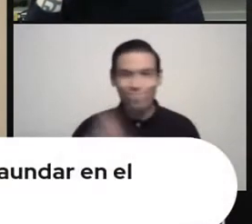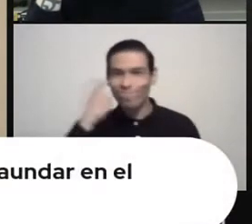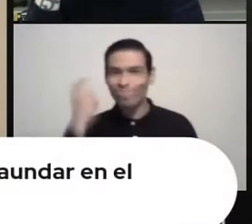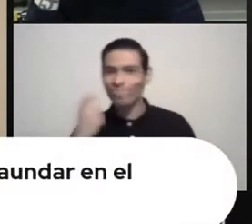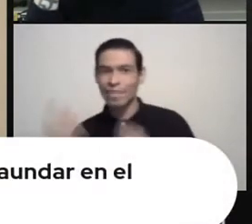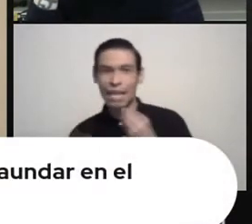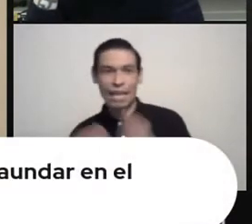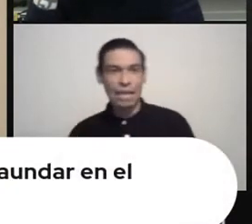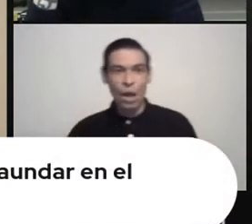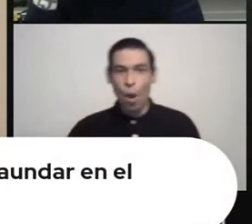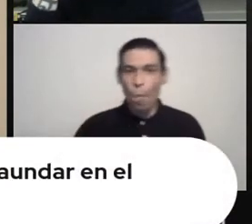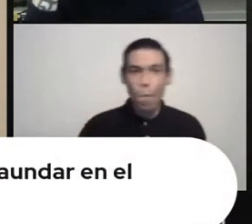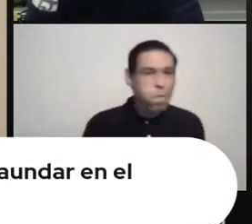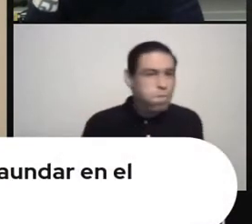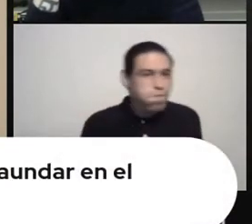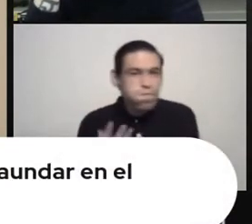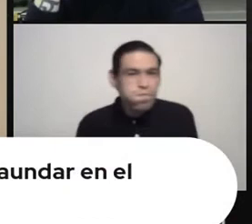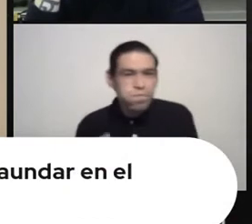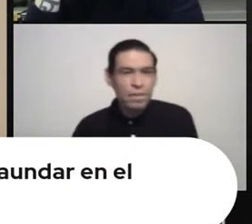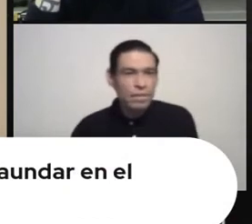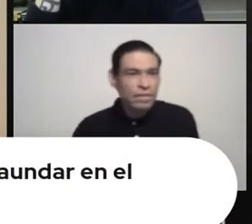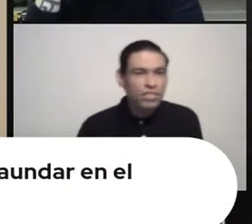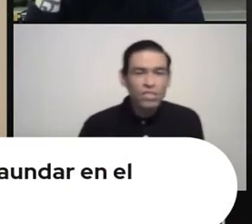tiene tantos recursos para producir.